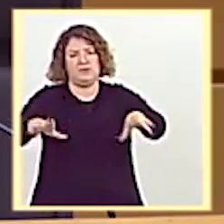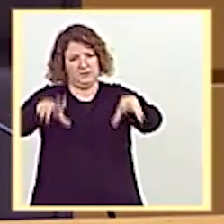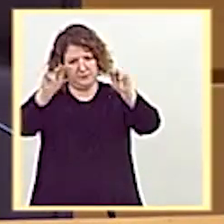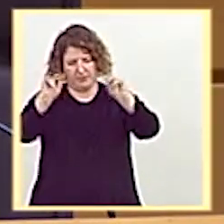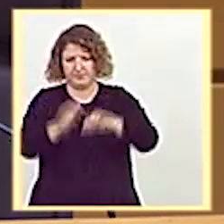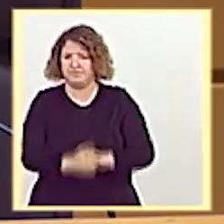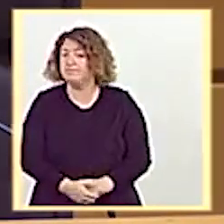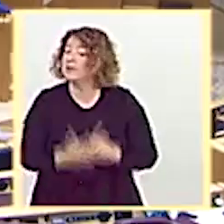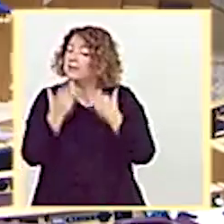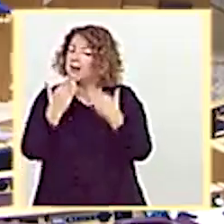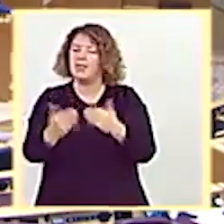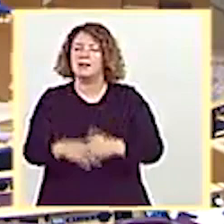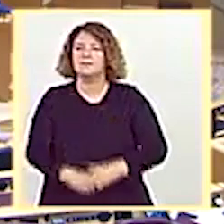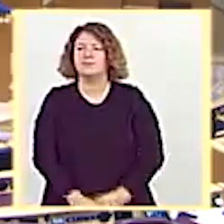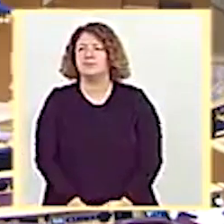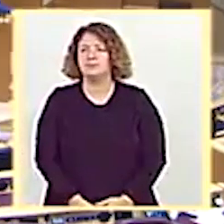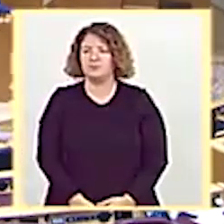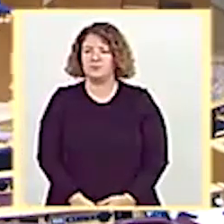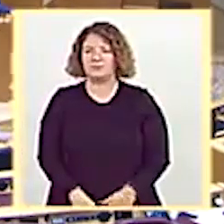gracias.